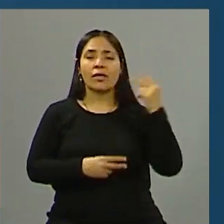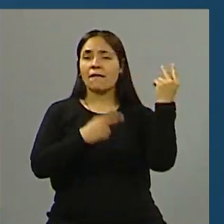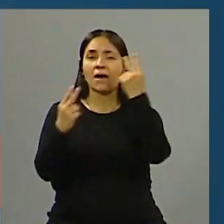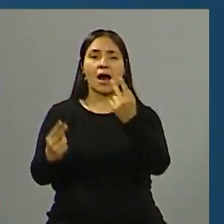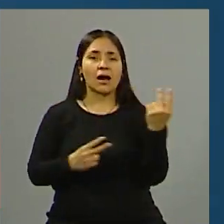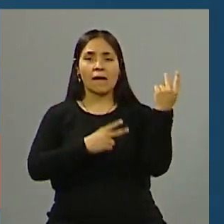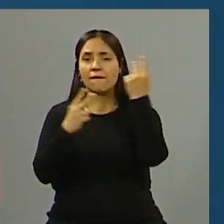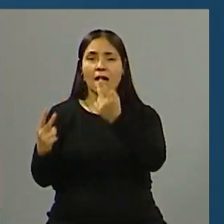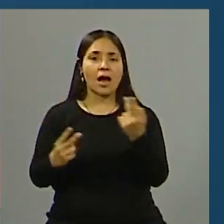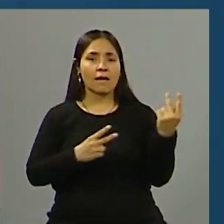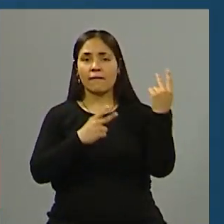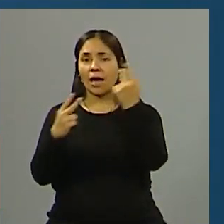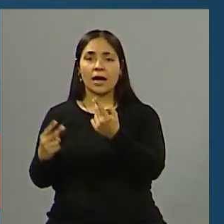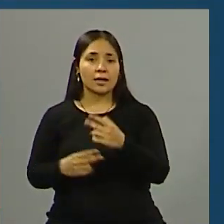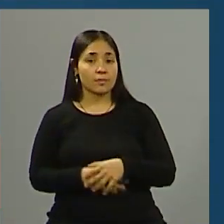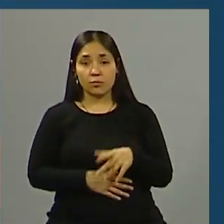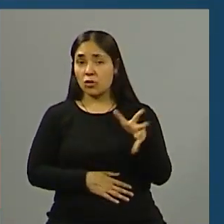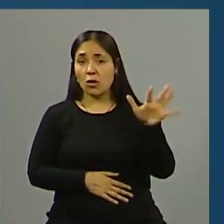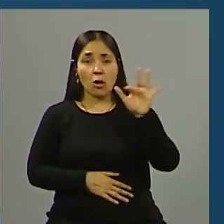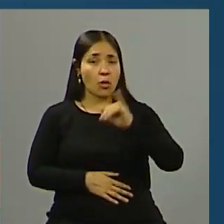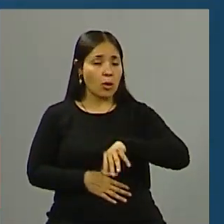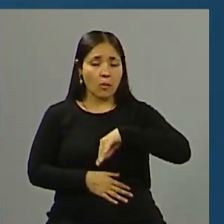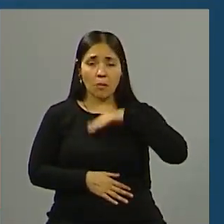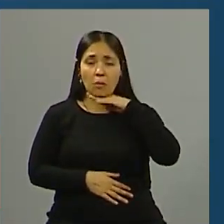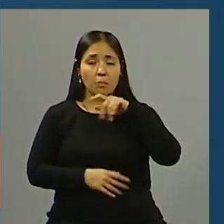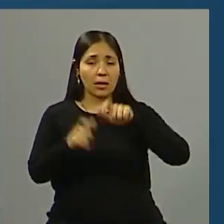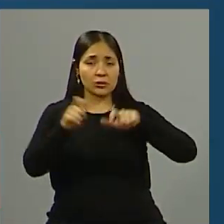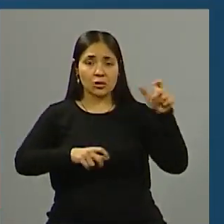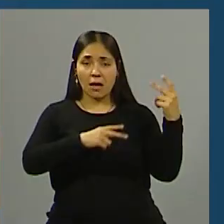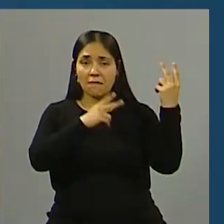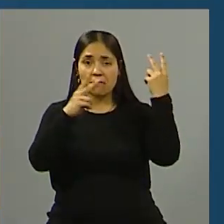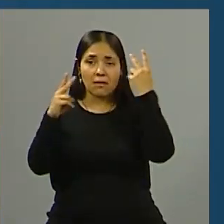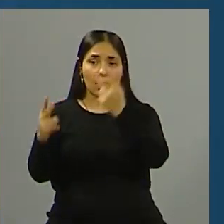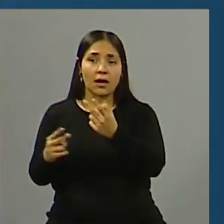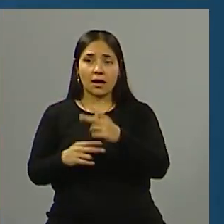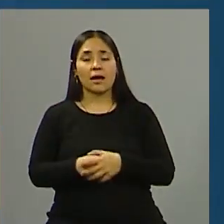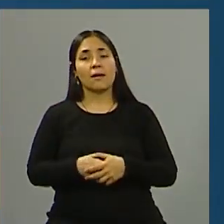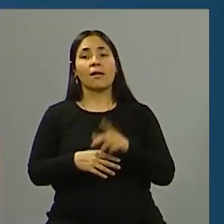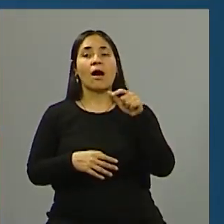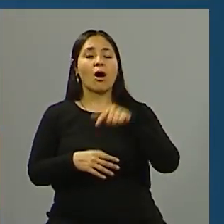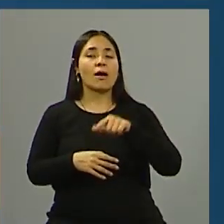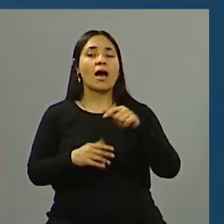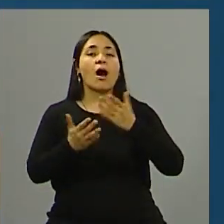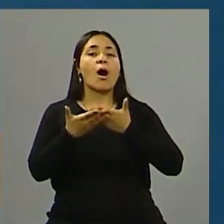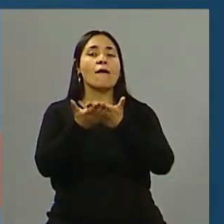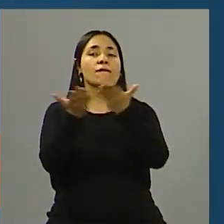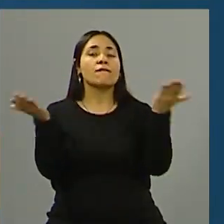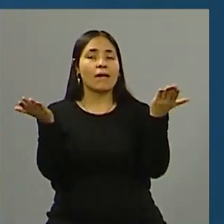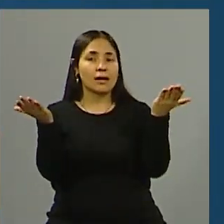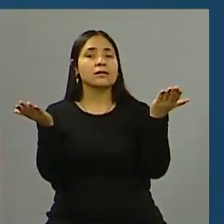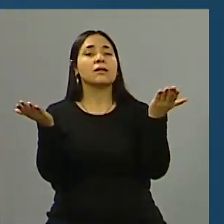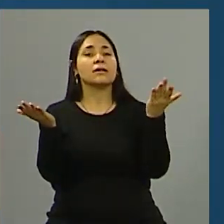tren que va lleno todos los días y que volvió a generar una oferta accesible para